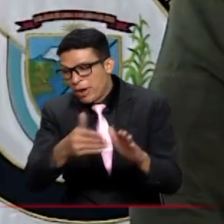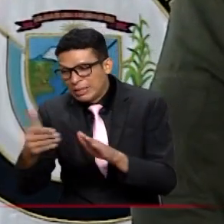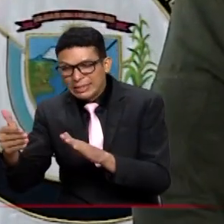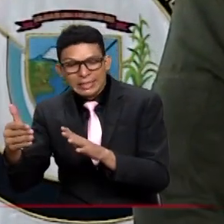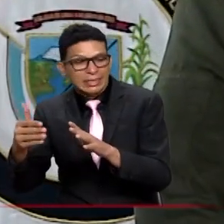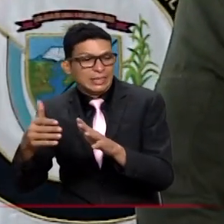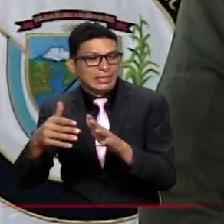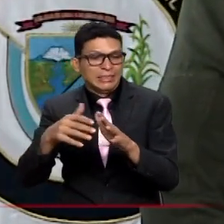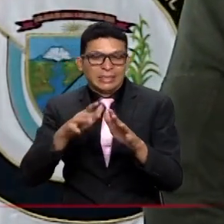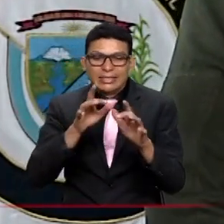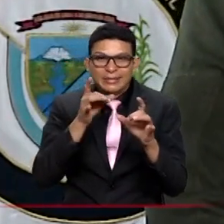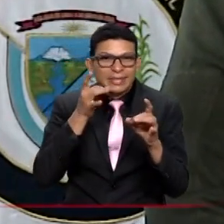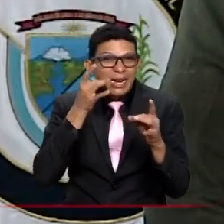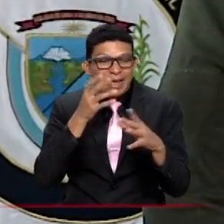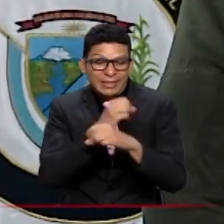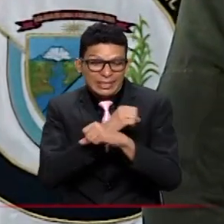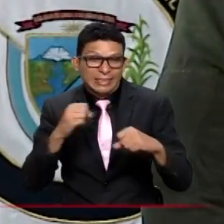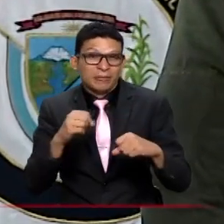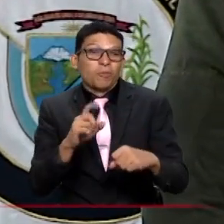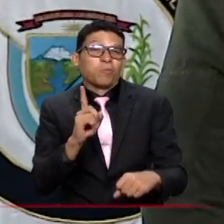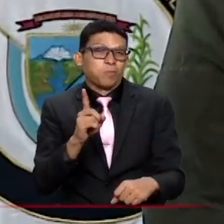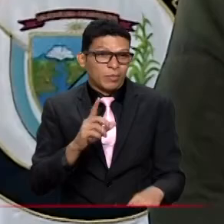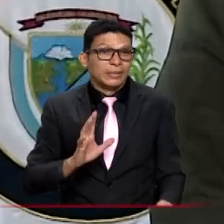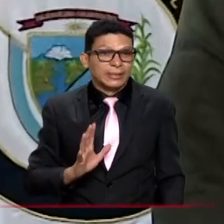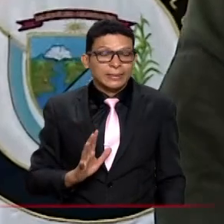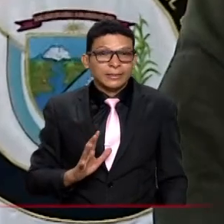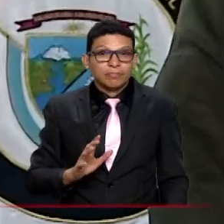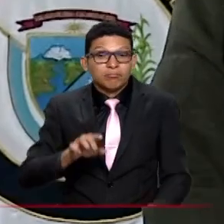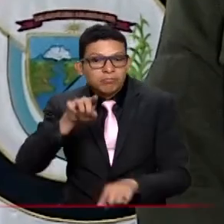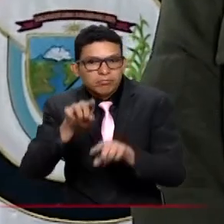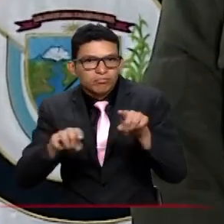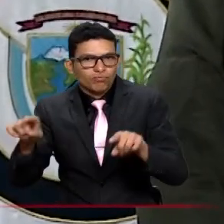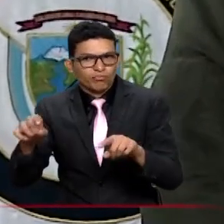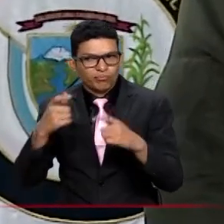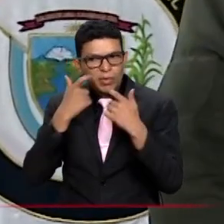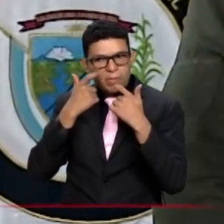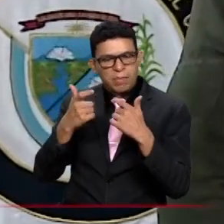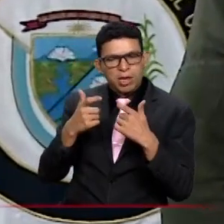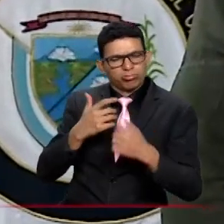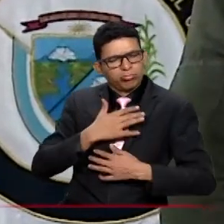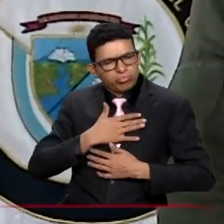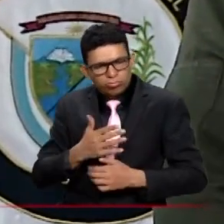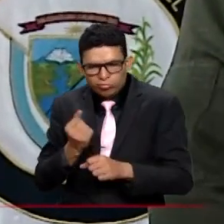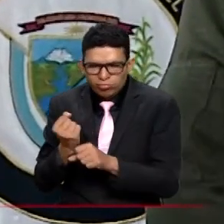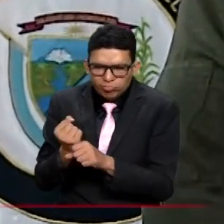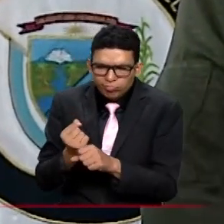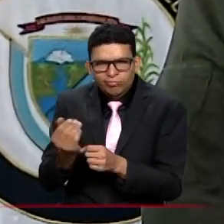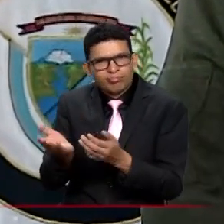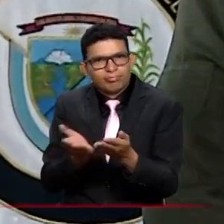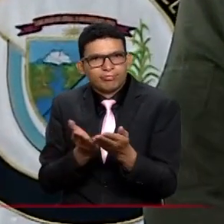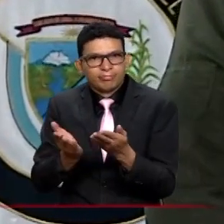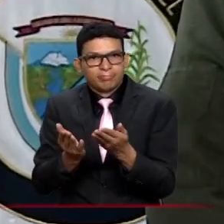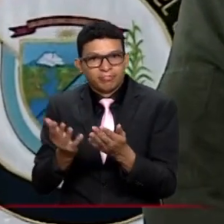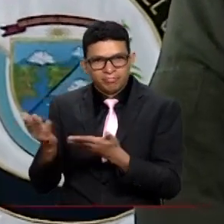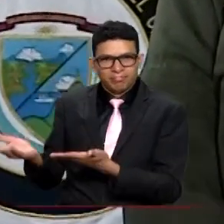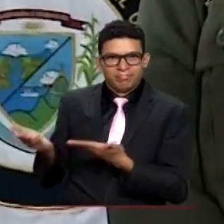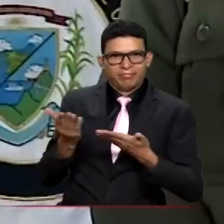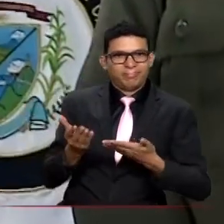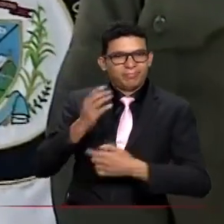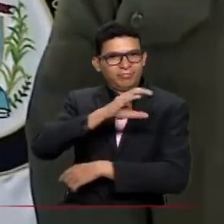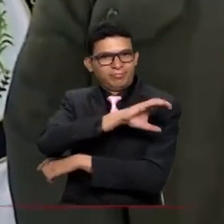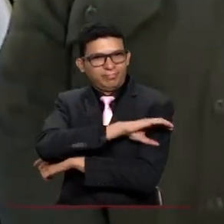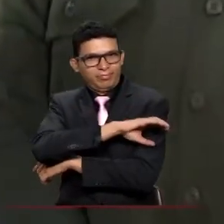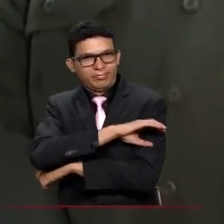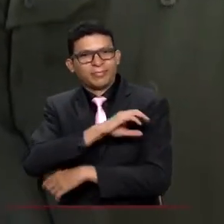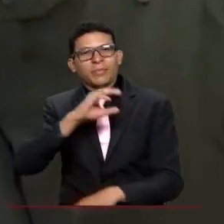organizaciones delincuenciales. Y bueno, me imagino que hay algunos uniformados que se destacan por su abnegación, por su servicio. Estoy con el comandante de la